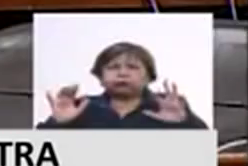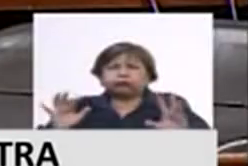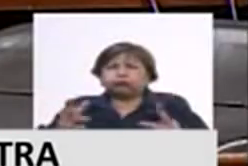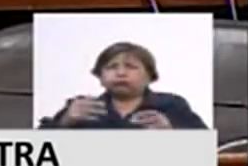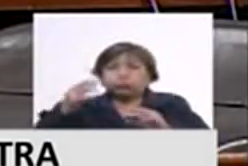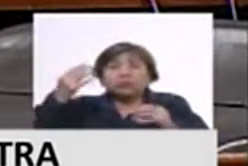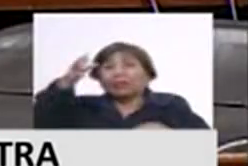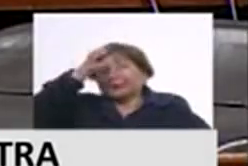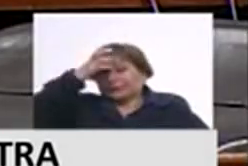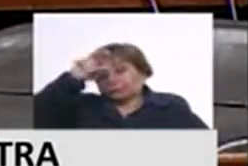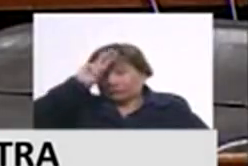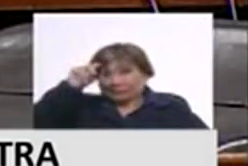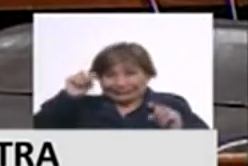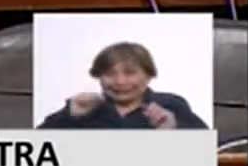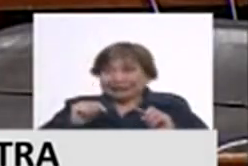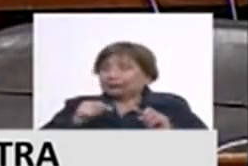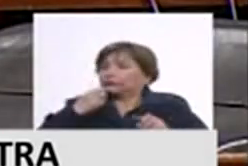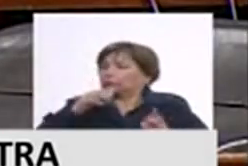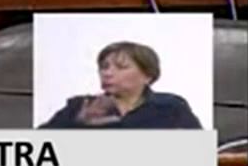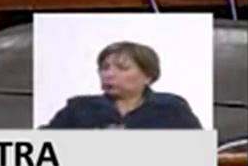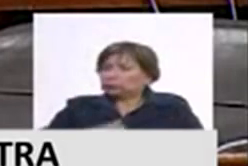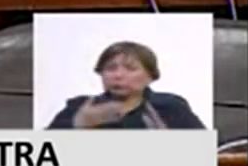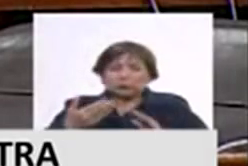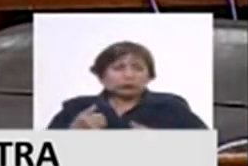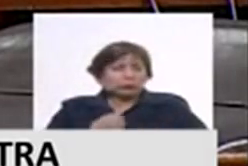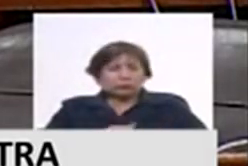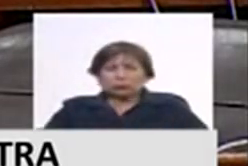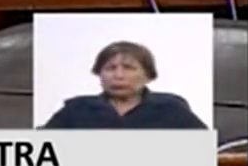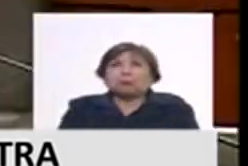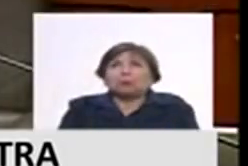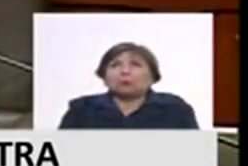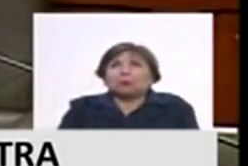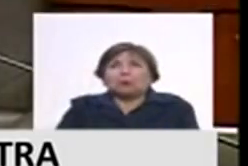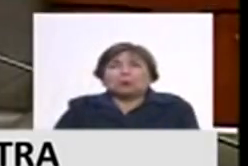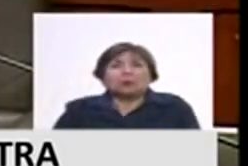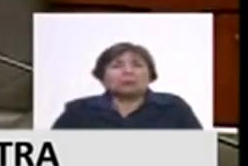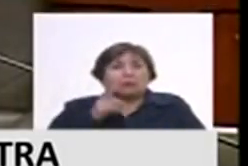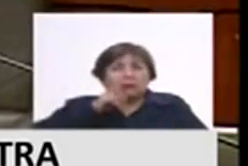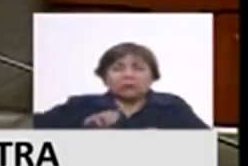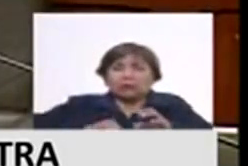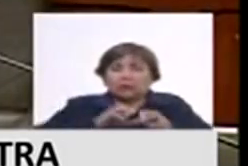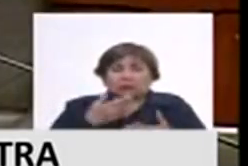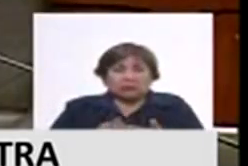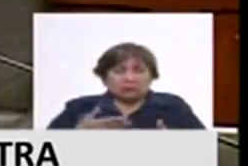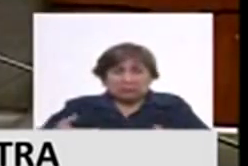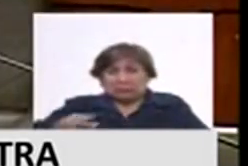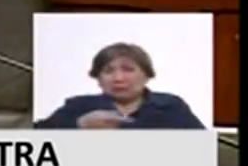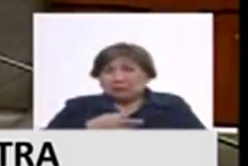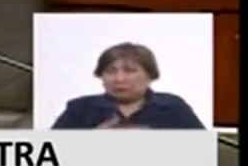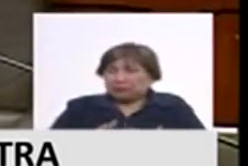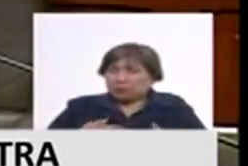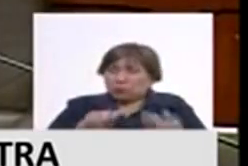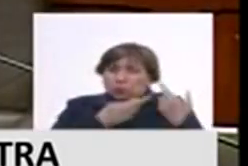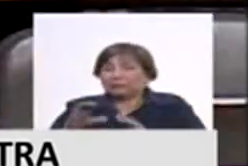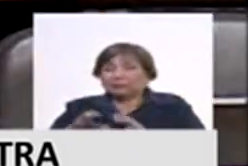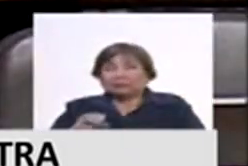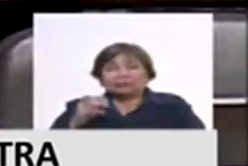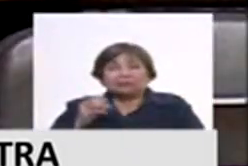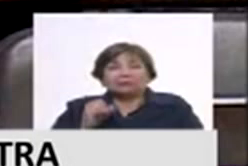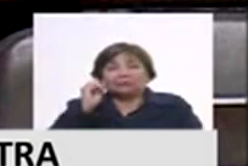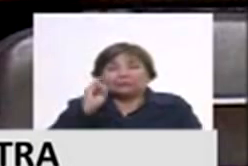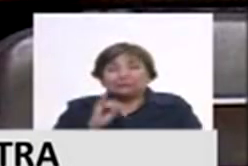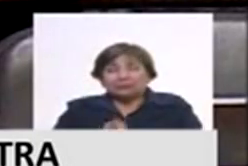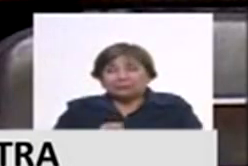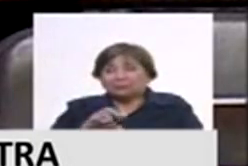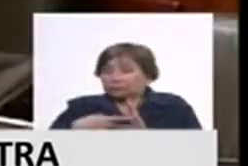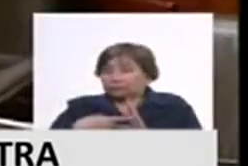tarde. Los congresistas presentes empezaron a tomar la palabra y las bancadas que promovieron la moción de censura